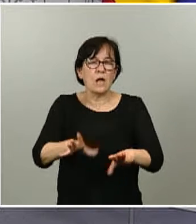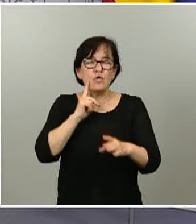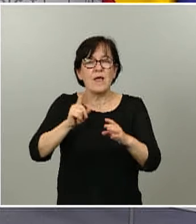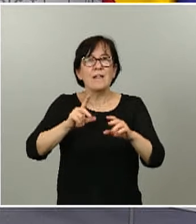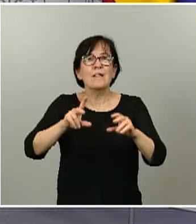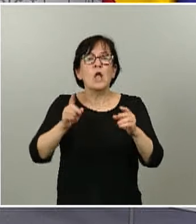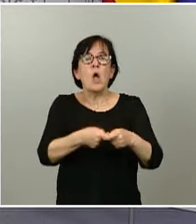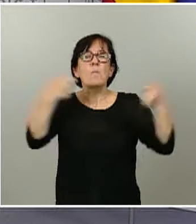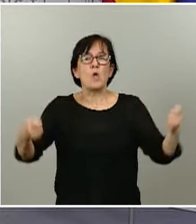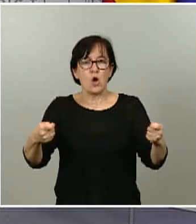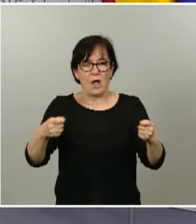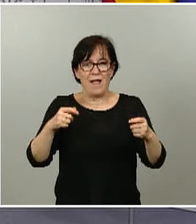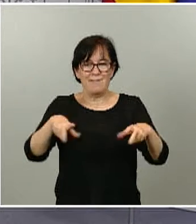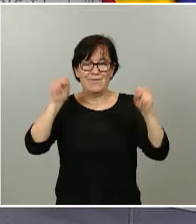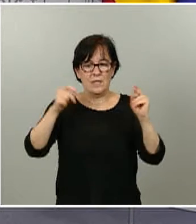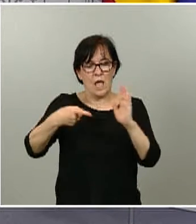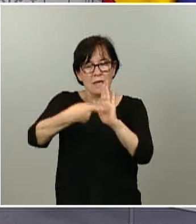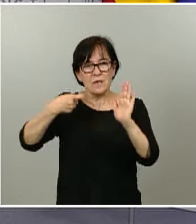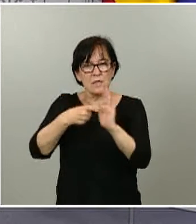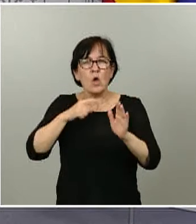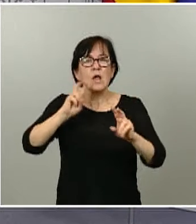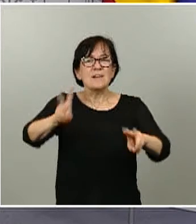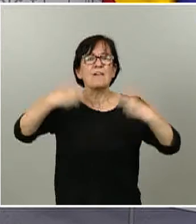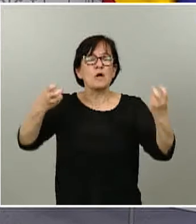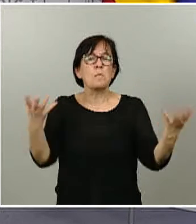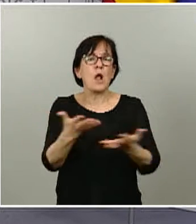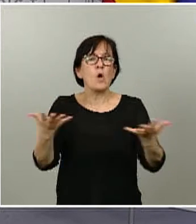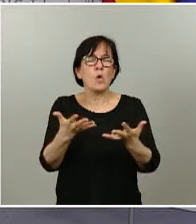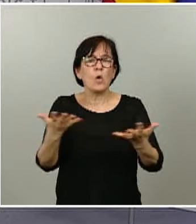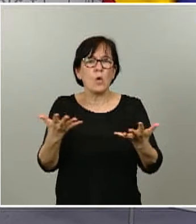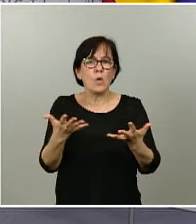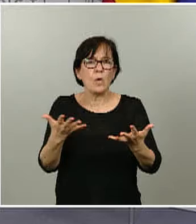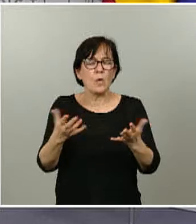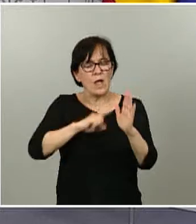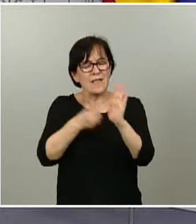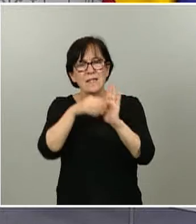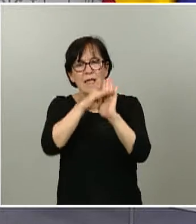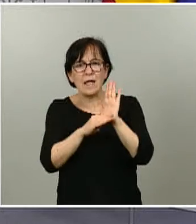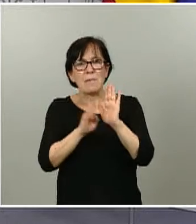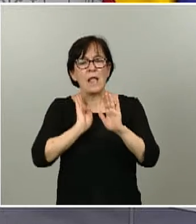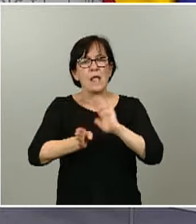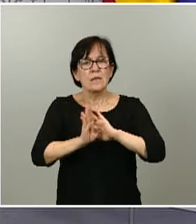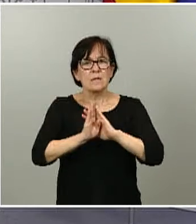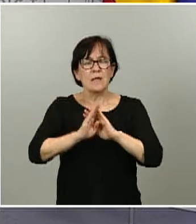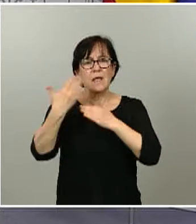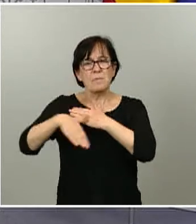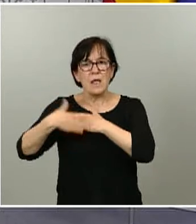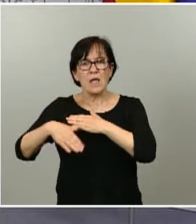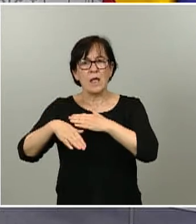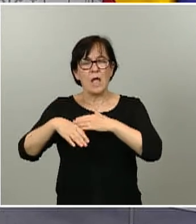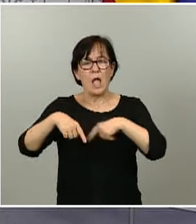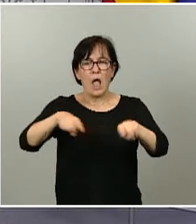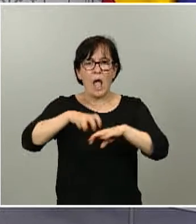llevar a cabo una reforma urgente de la legislación para mantener las restricciones a la movilidad? Muchas